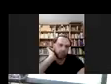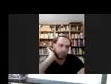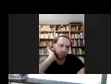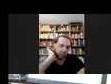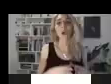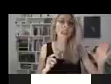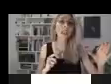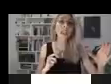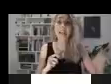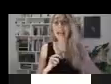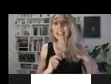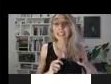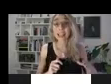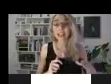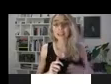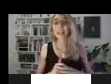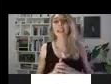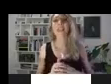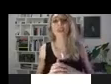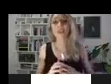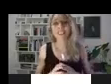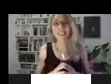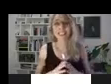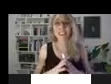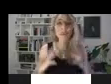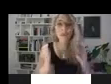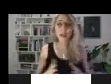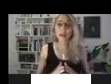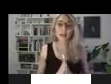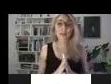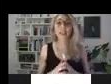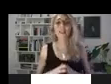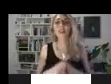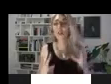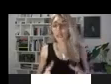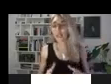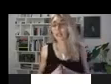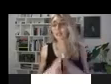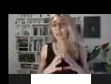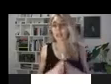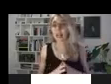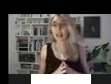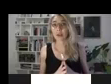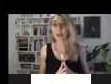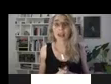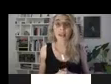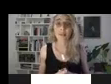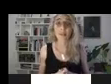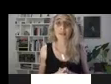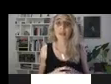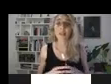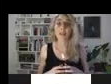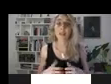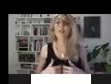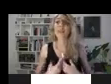¿no? Las galerías, que son sin duda dentro del mercado de